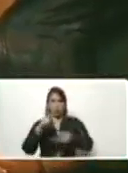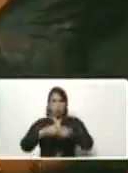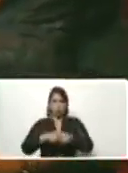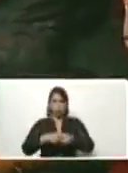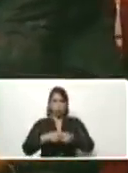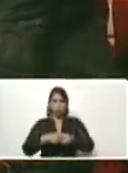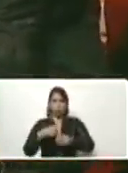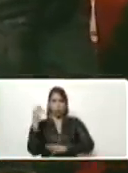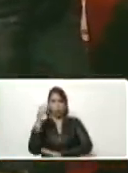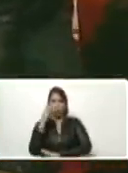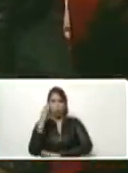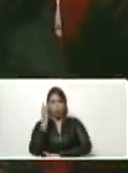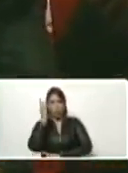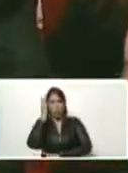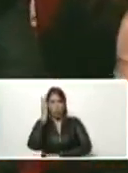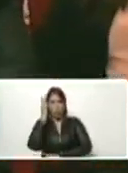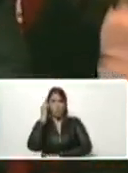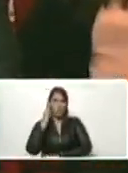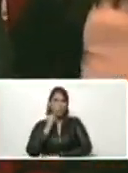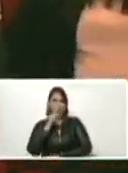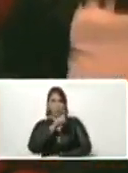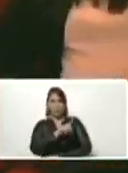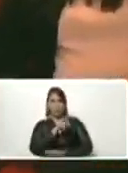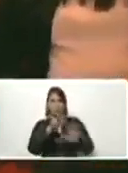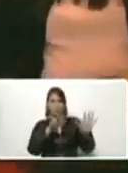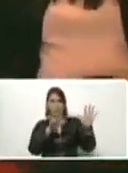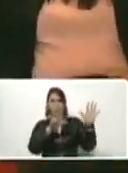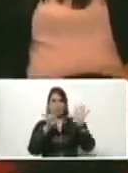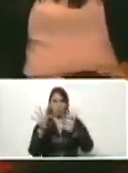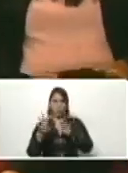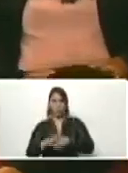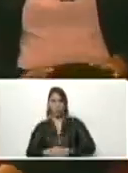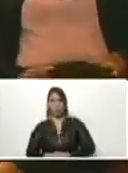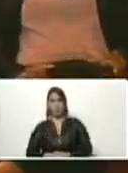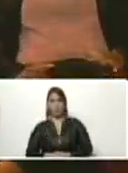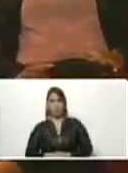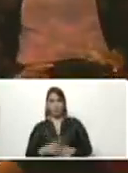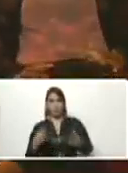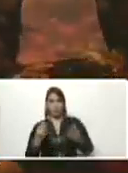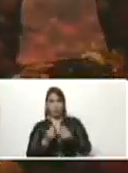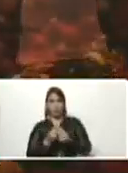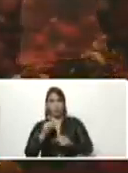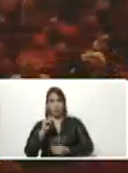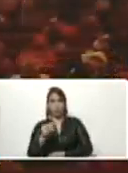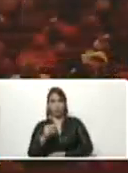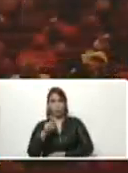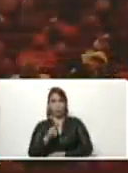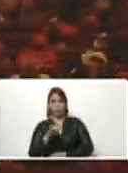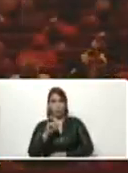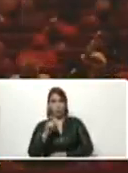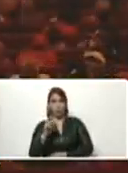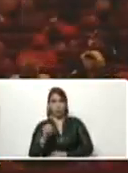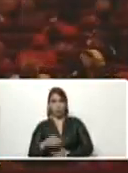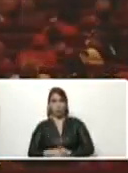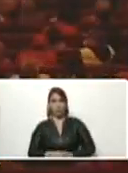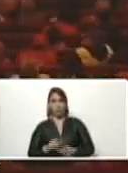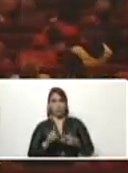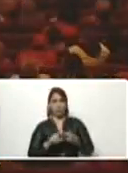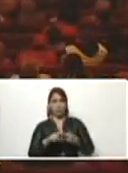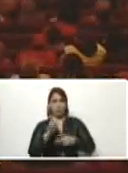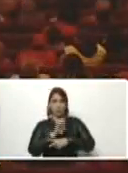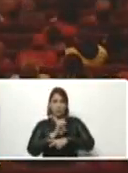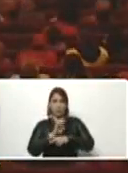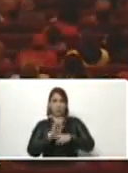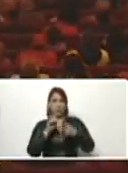Colombia, creada por Bolívar en 1819, junto a quiteños, guayaquileños,